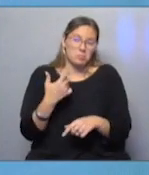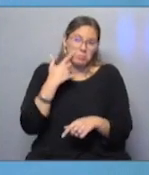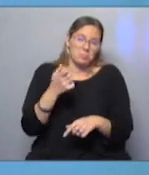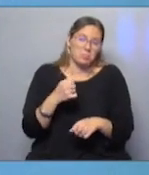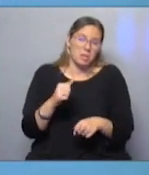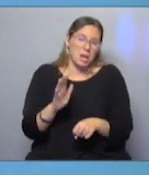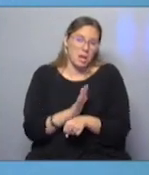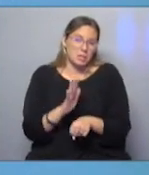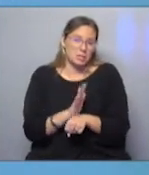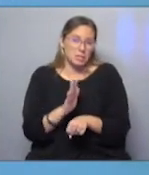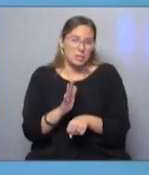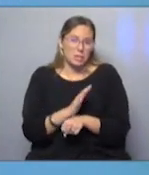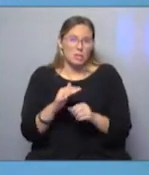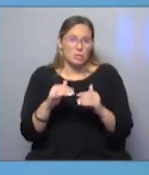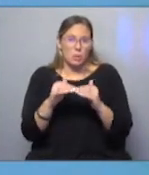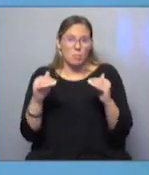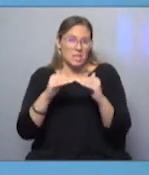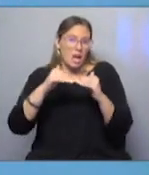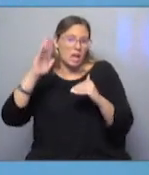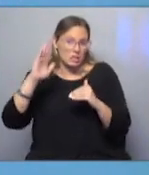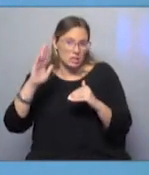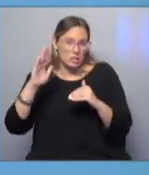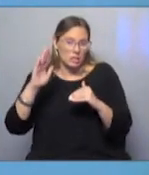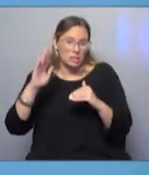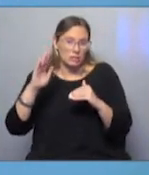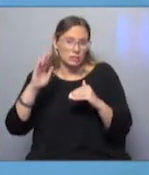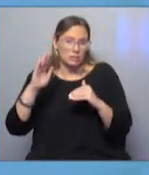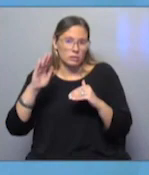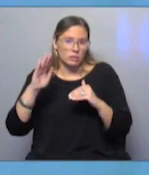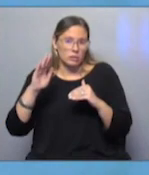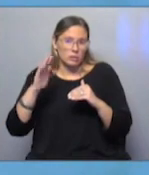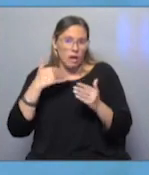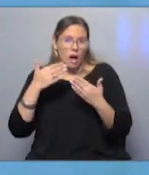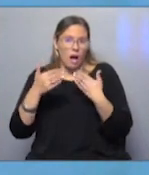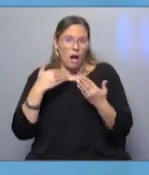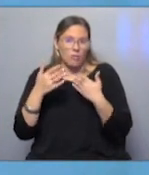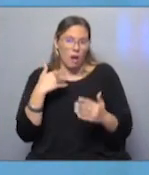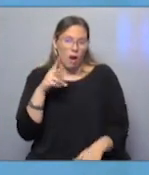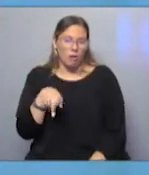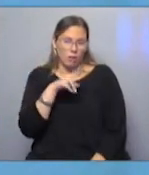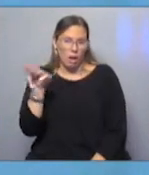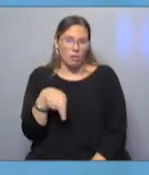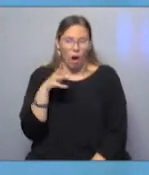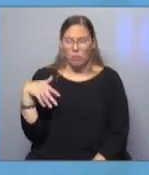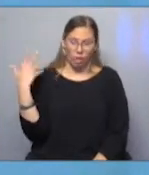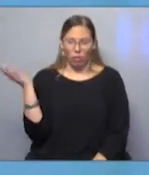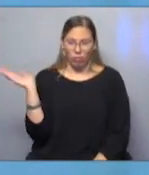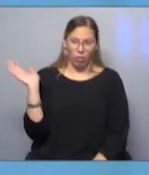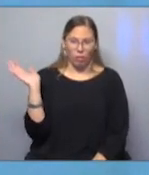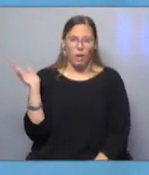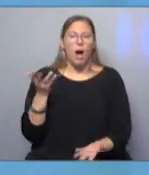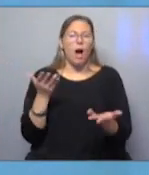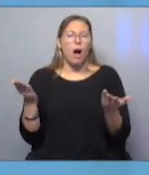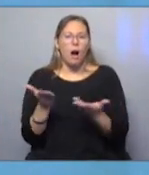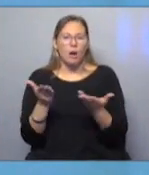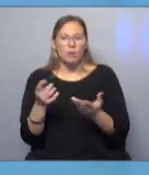yo era una chica de clase media-alta hablaba con una pala en la boca y ahora que